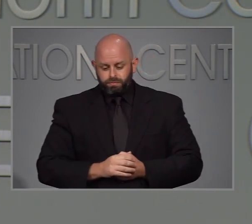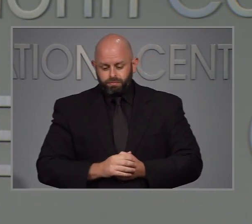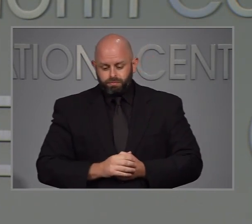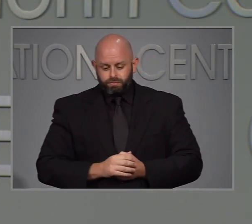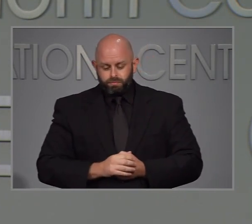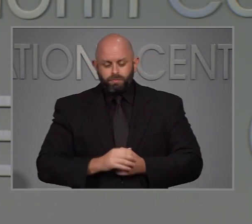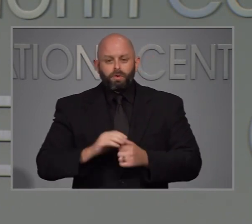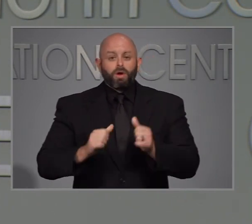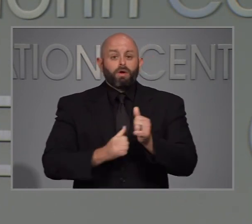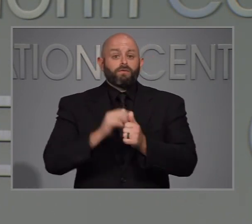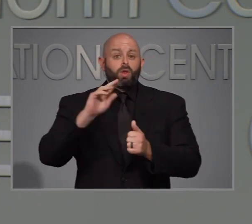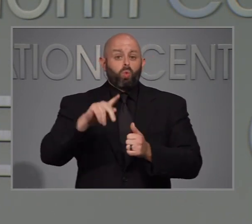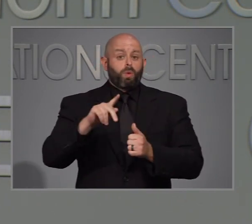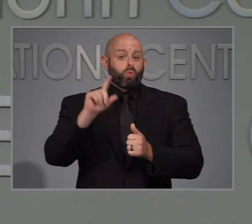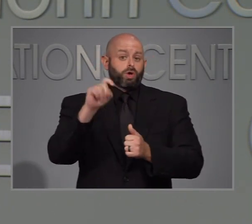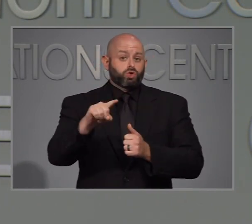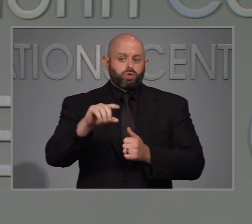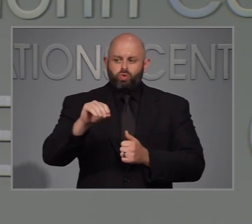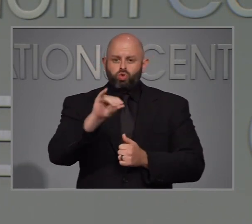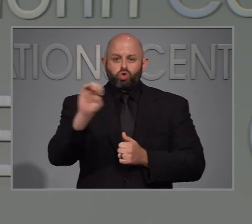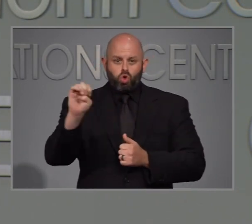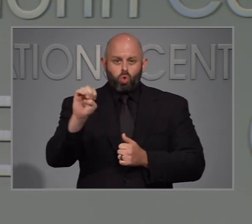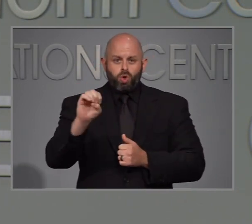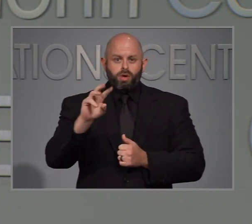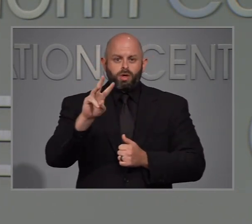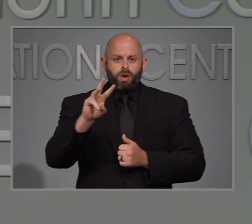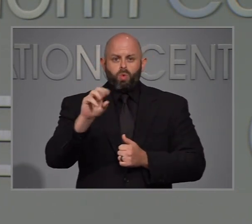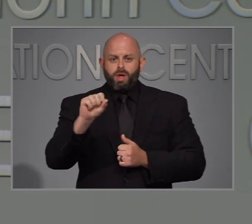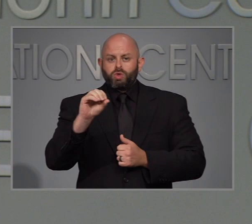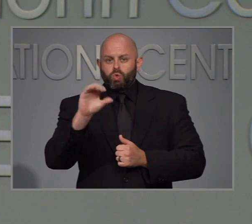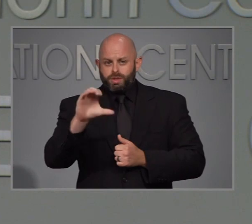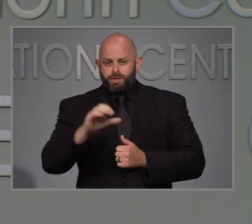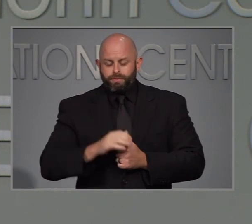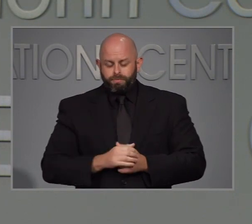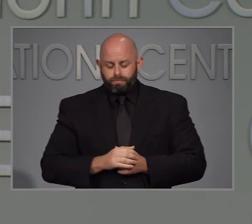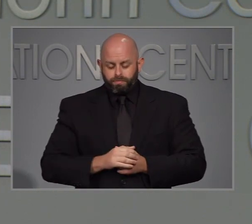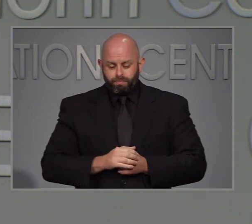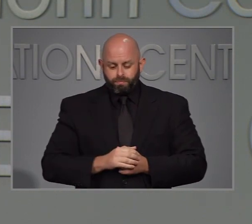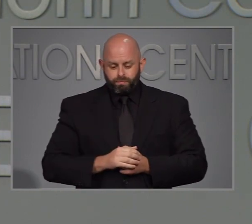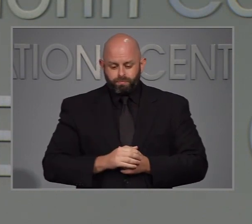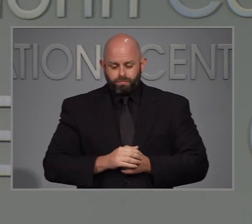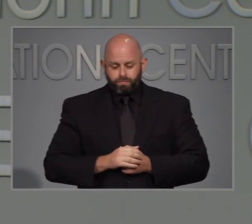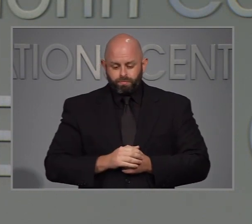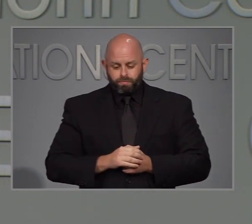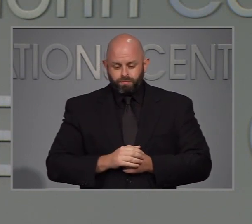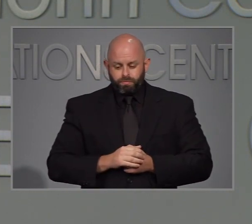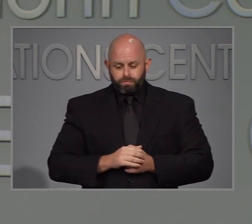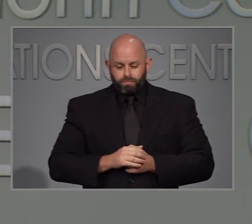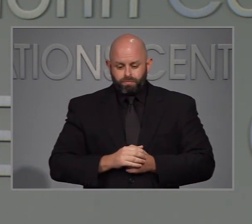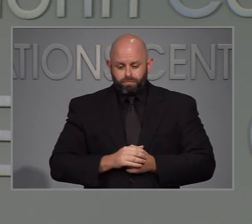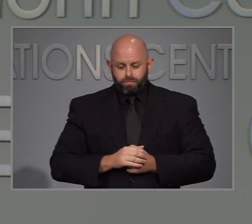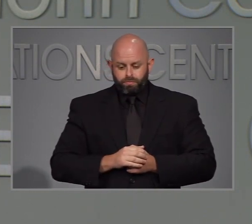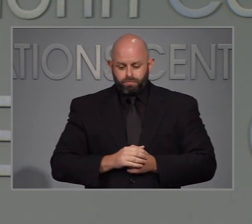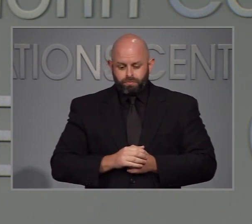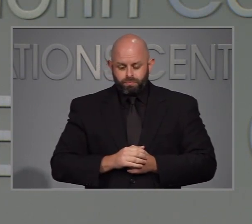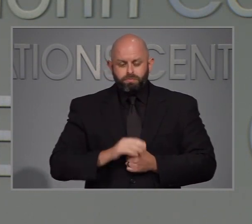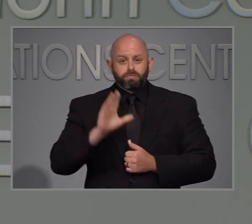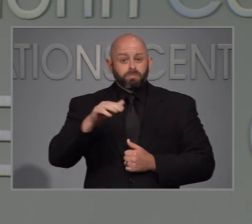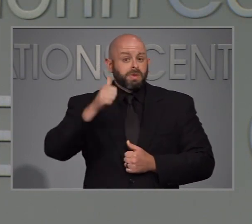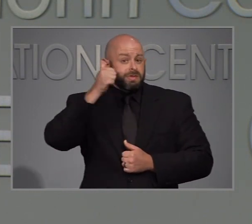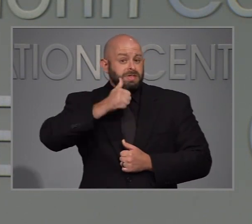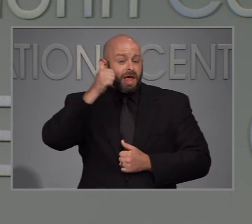El seguimiento. Joe Bruno, WSOC. Gobernador, el conteo de